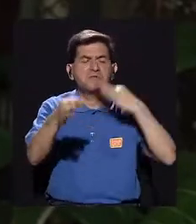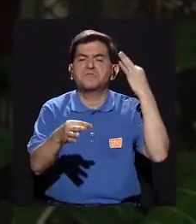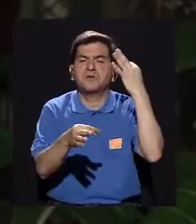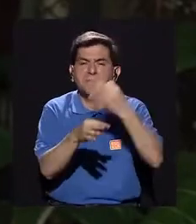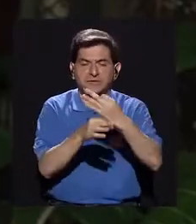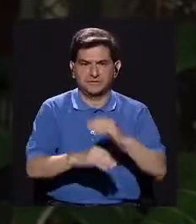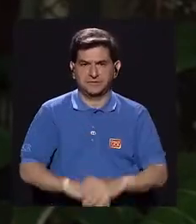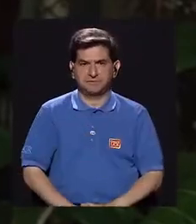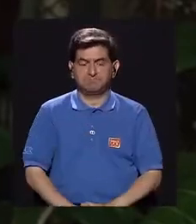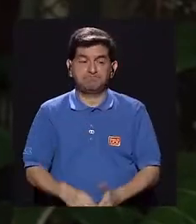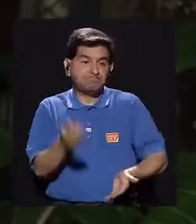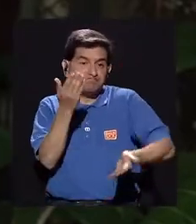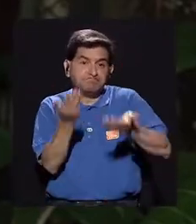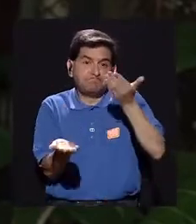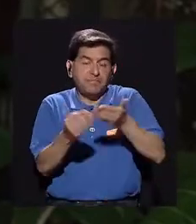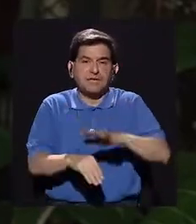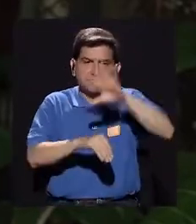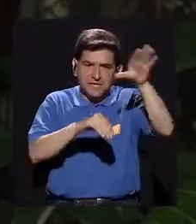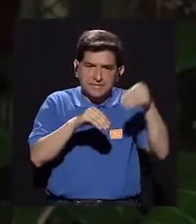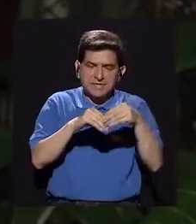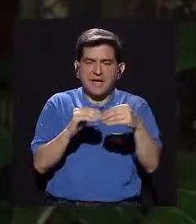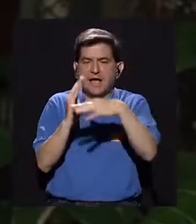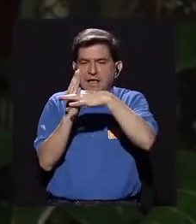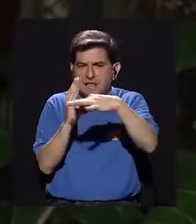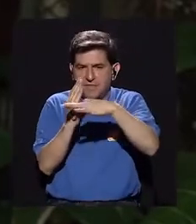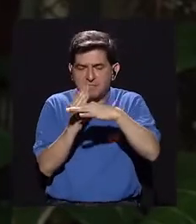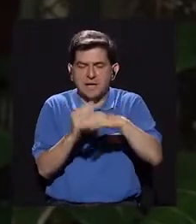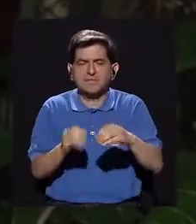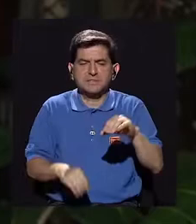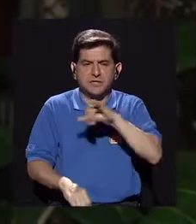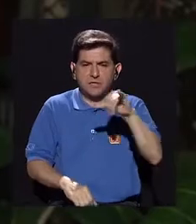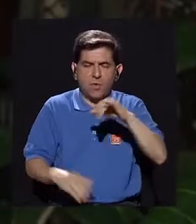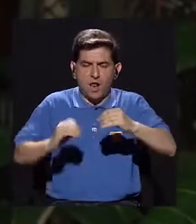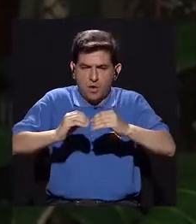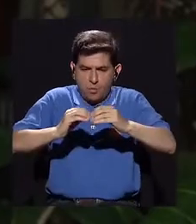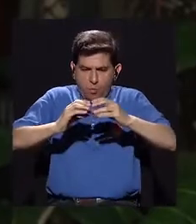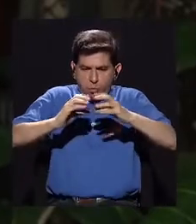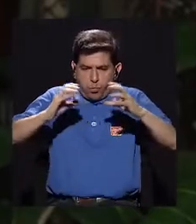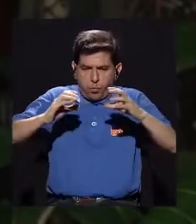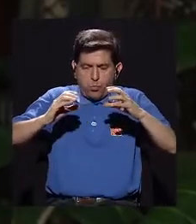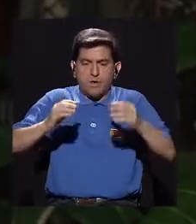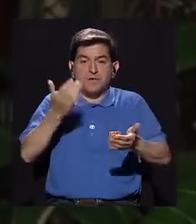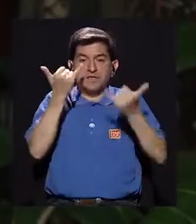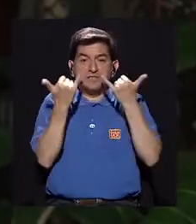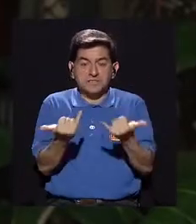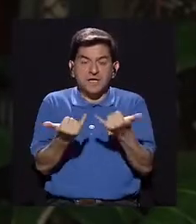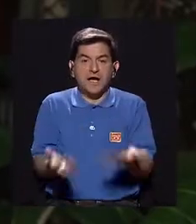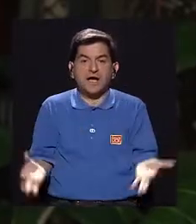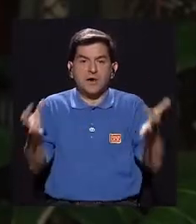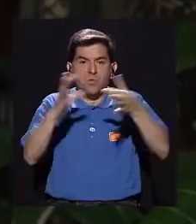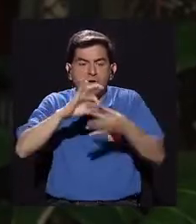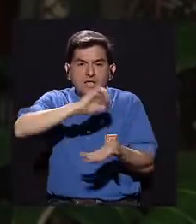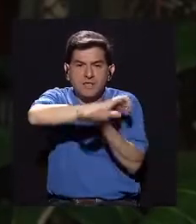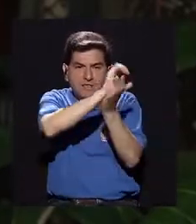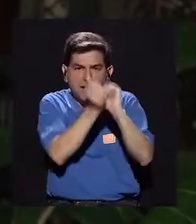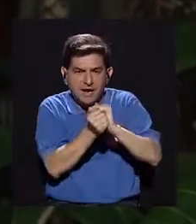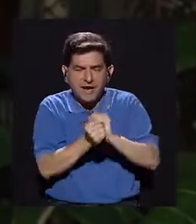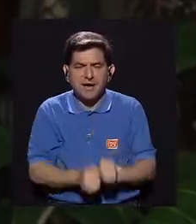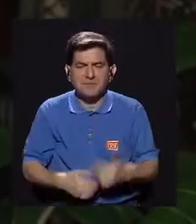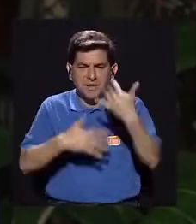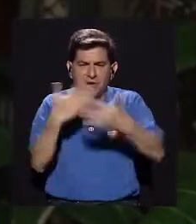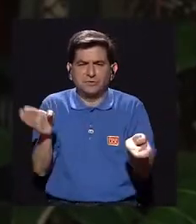varios grados. Puede que además de la grasa haya un poco de inflamación o que esta inflamación ya se asocie a cambios